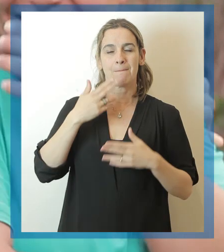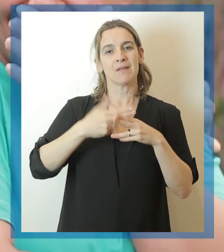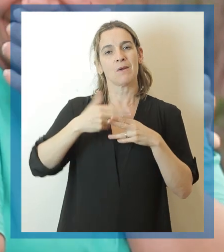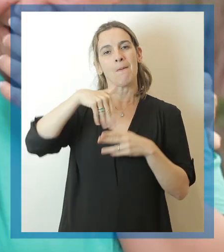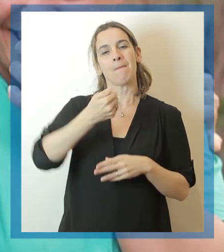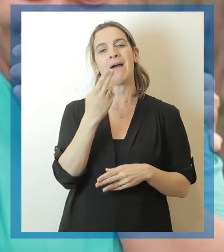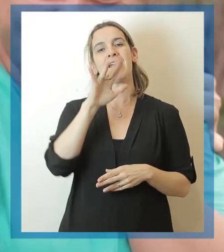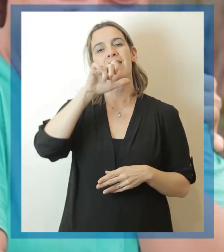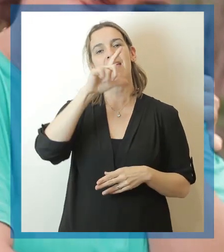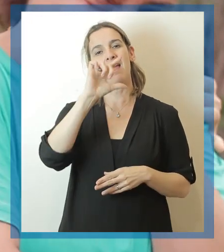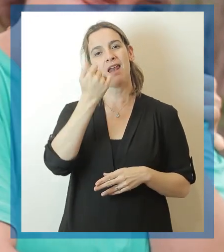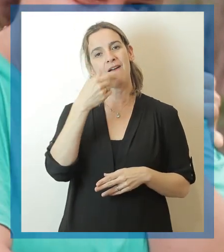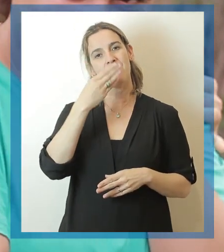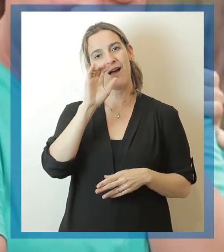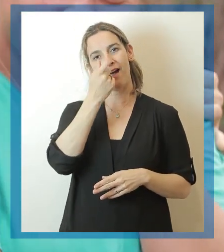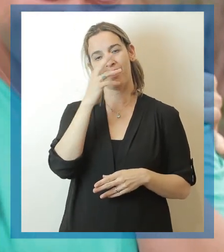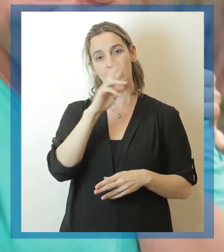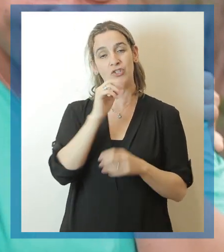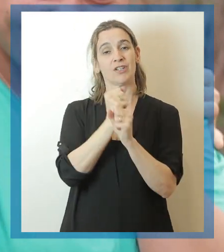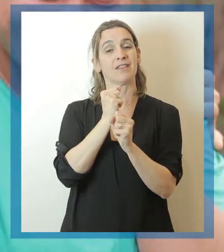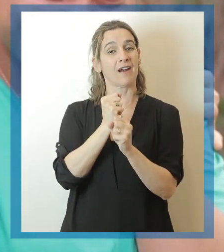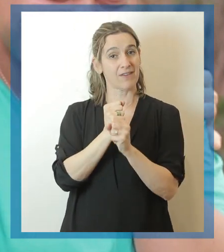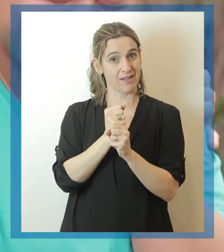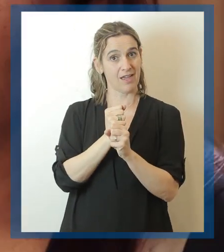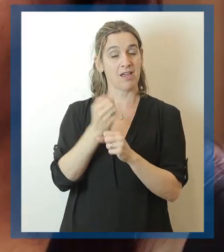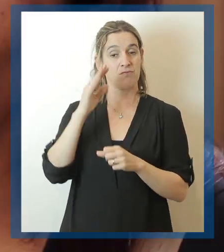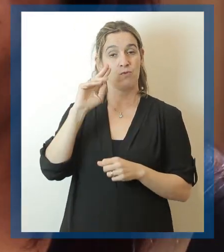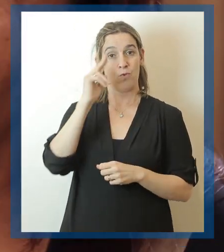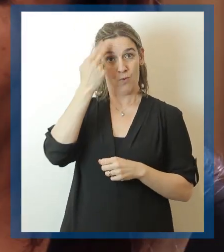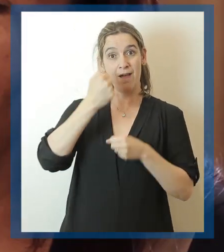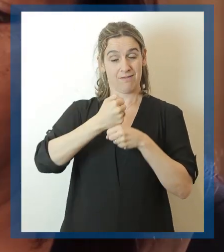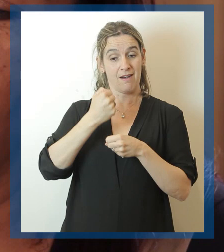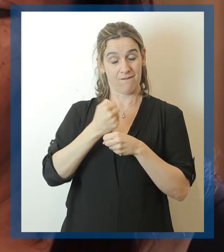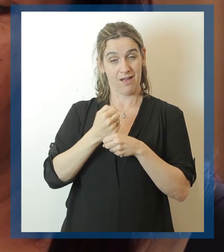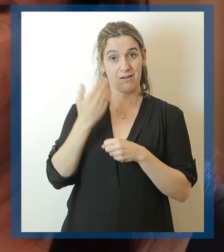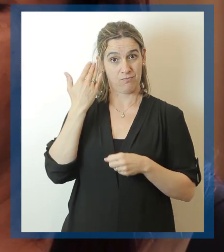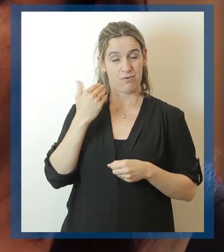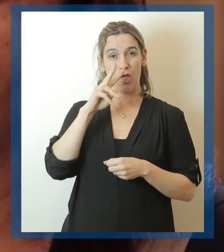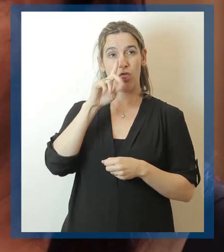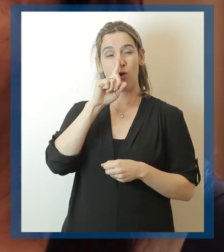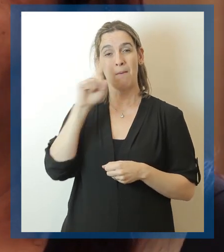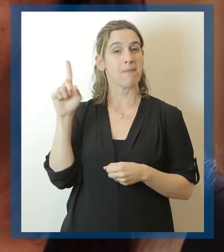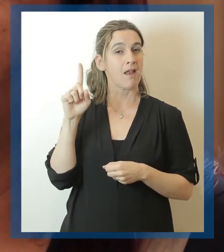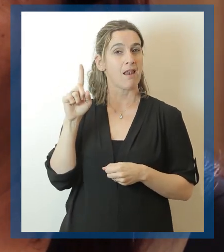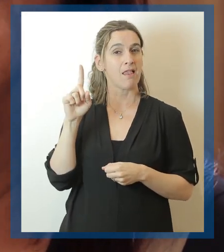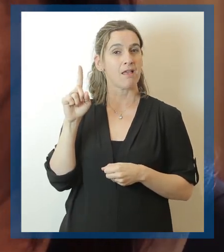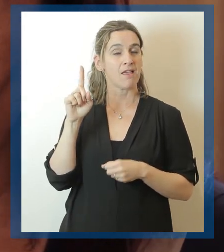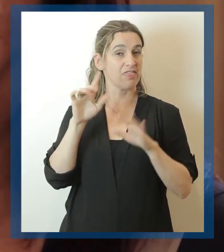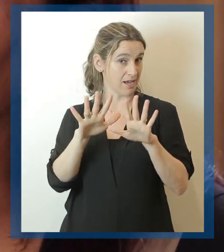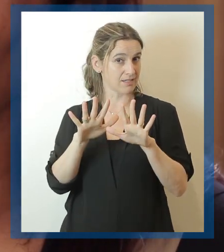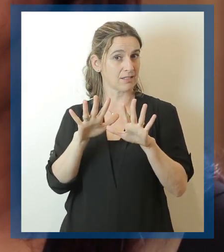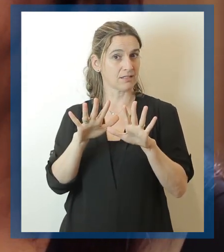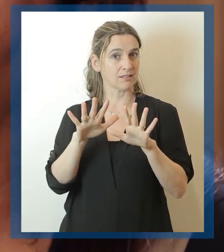confluyen oportunidades, derechos y posibilidades de desarrollo. Me llamo Mariela Barrios y